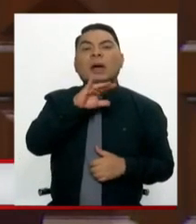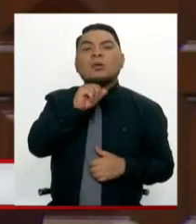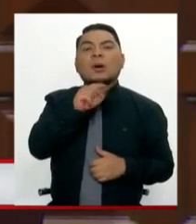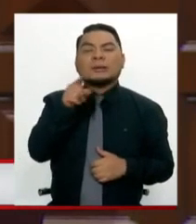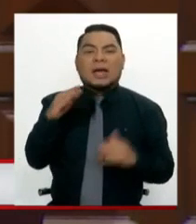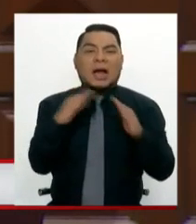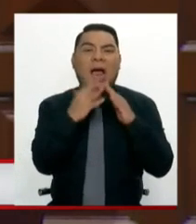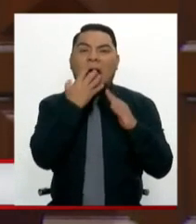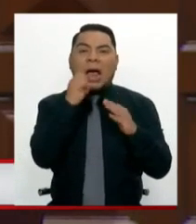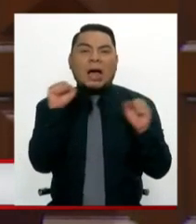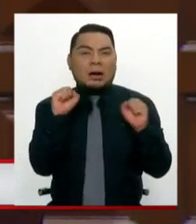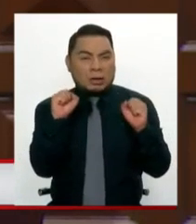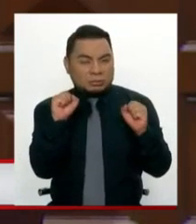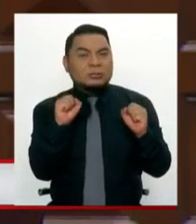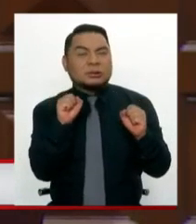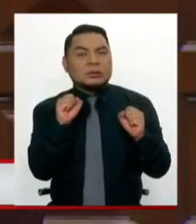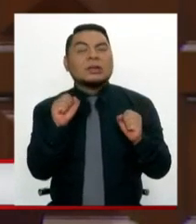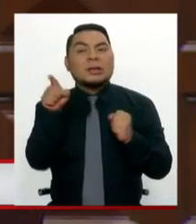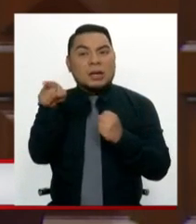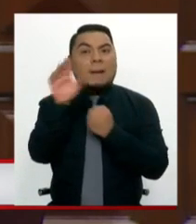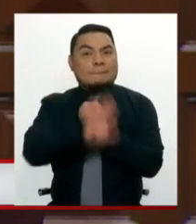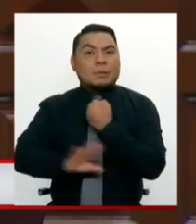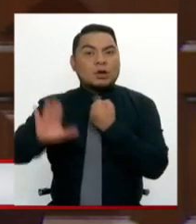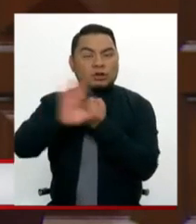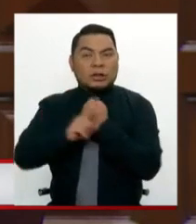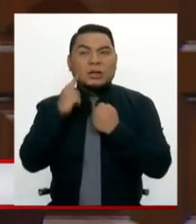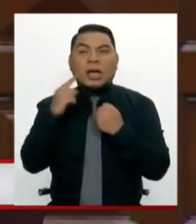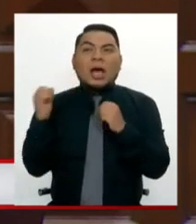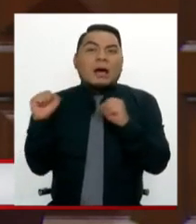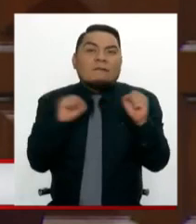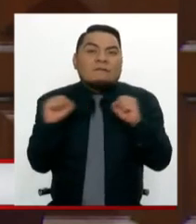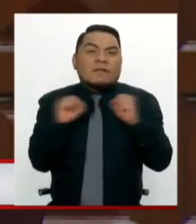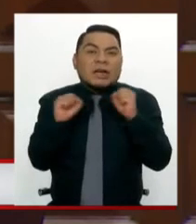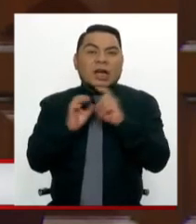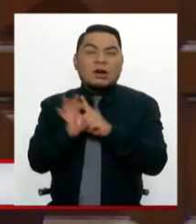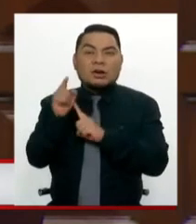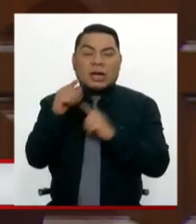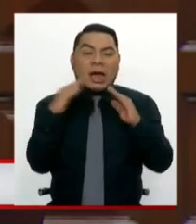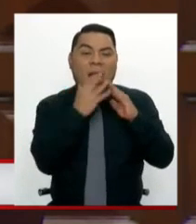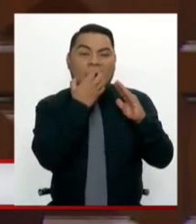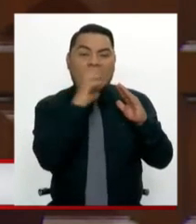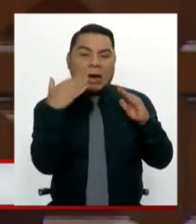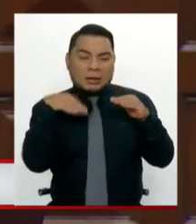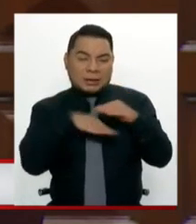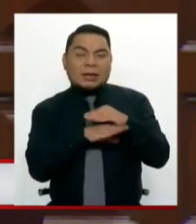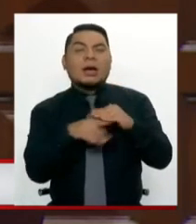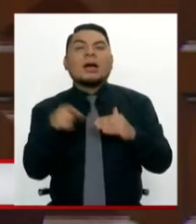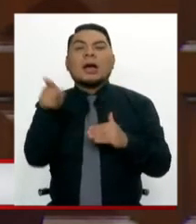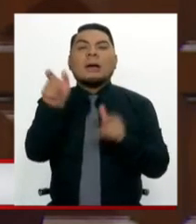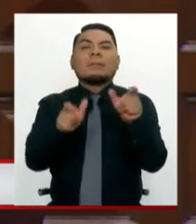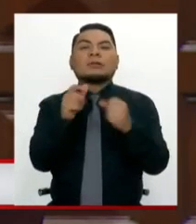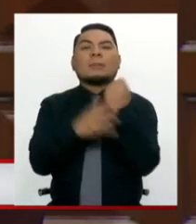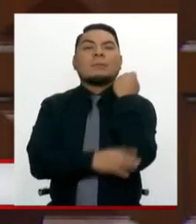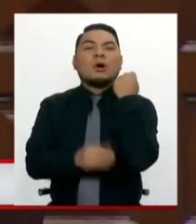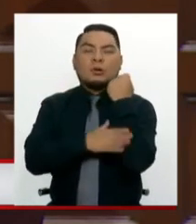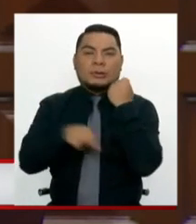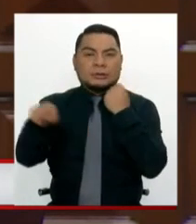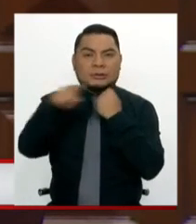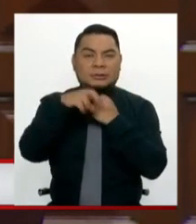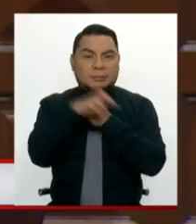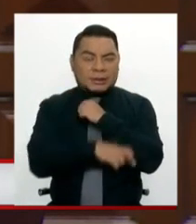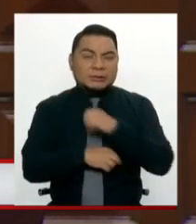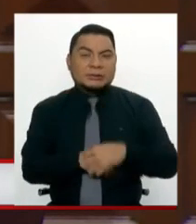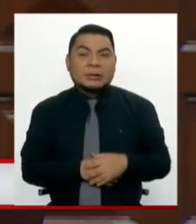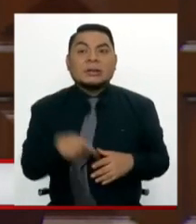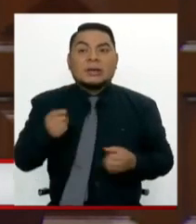casitas calientes, que ahora protegen de los efectos de las heladas y el friaje a las familias de las zonas más pobres del país, y